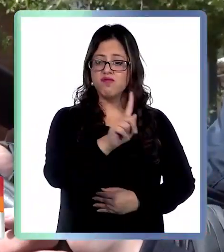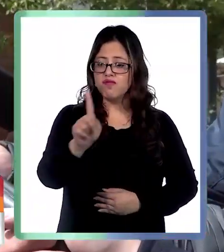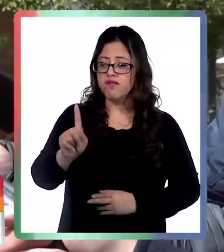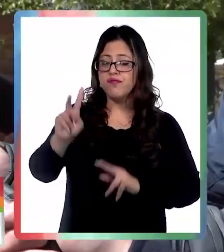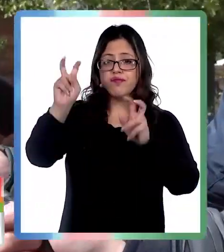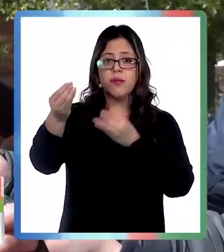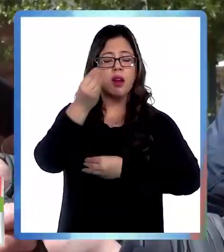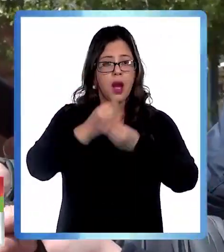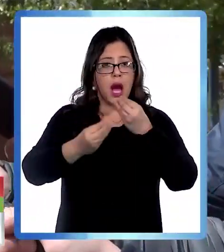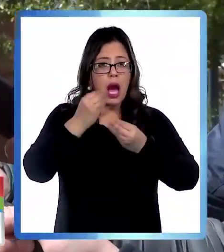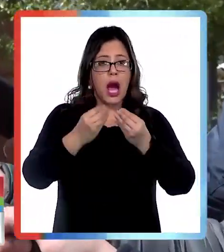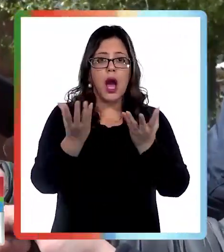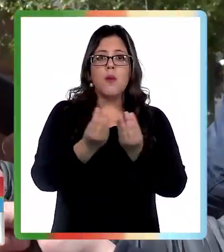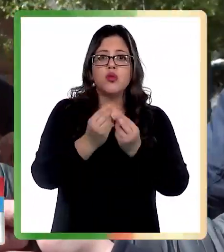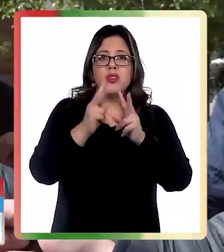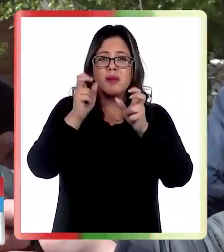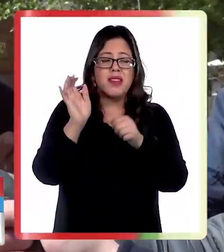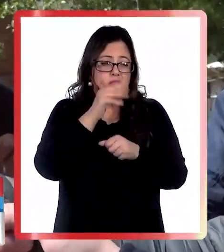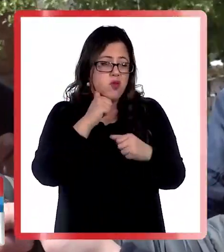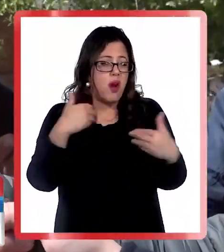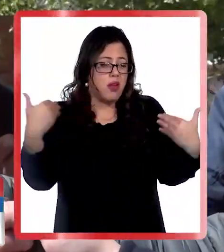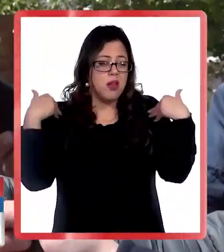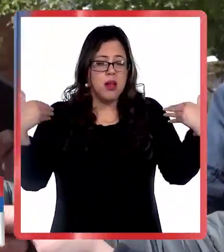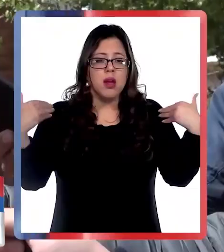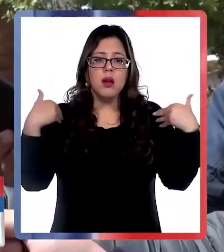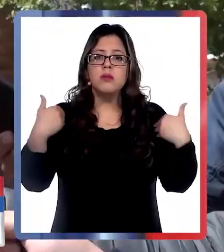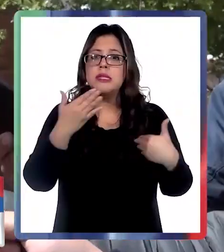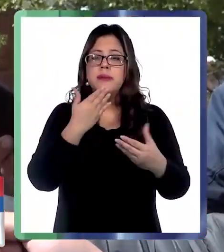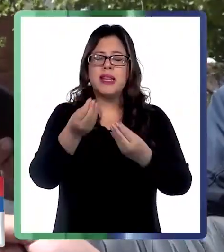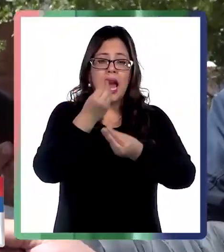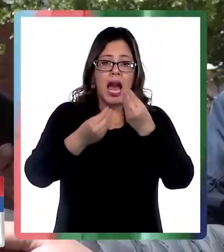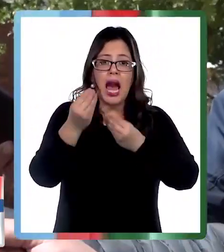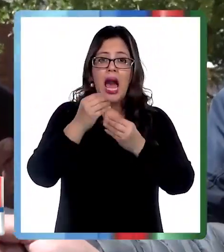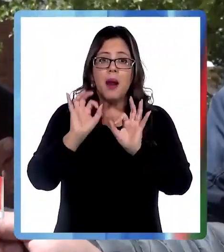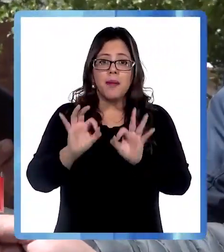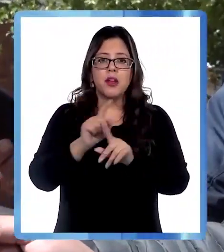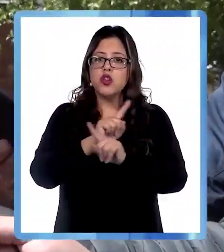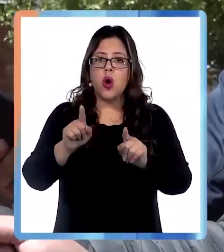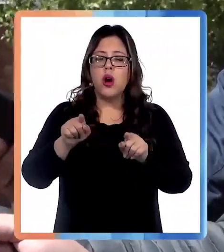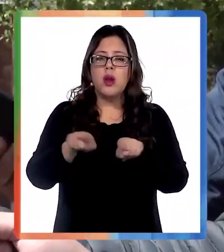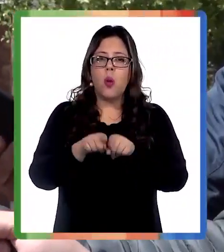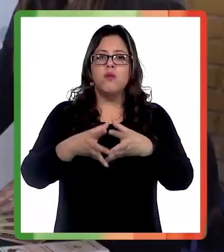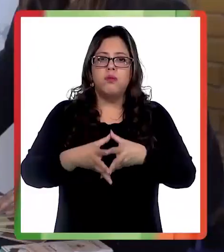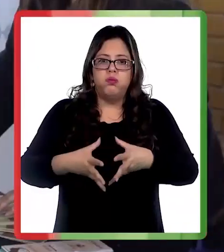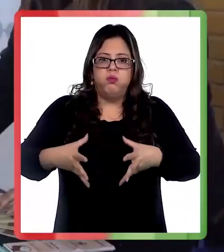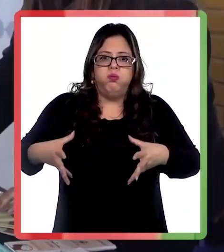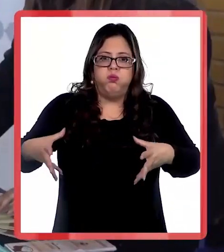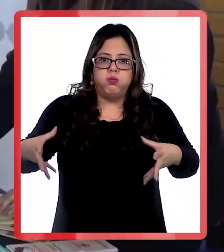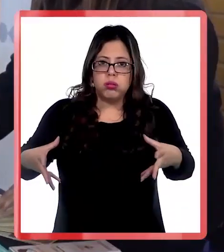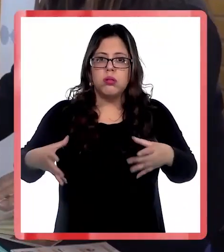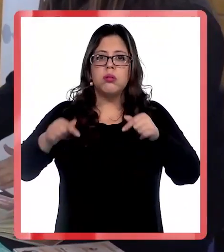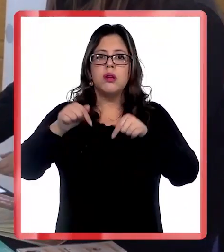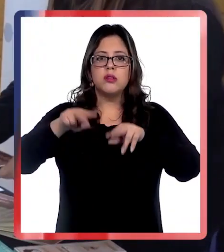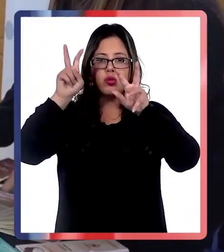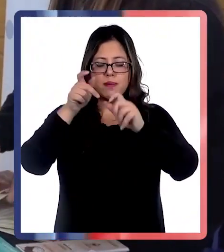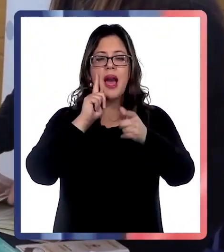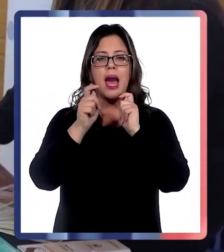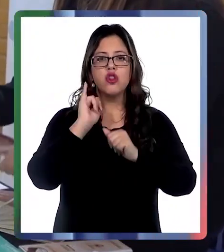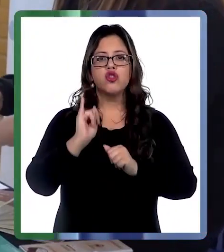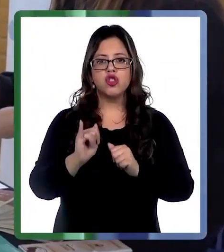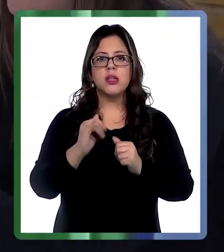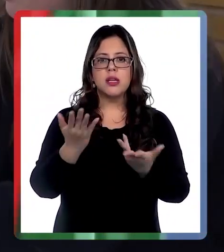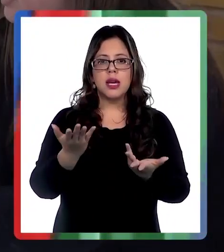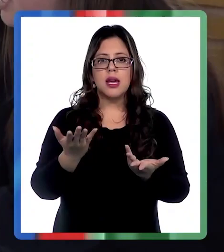nuestra calidad de vida A lo mejor en la alimentación mucho sedentarismo eh la alimentación no má adecuada con obesidad con